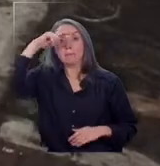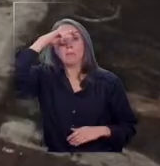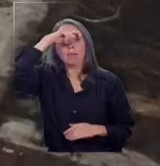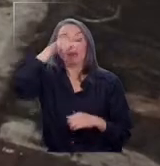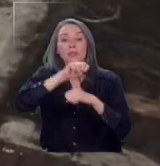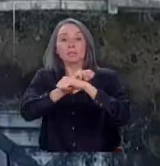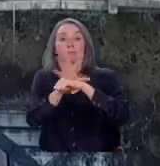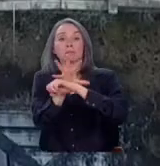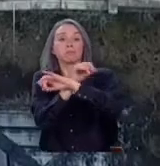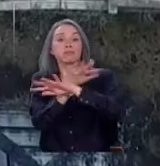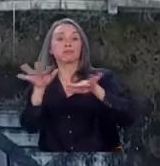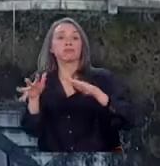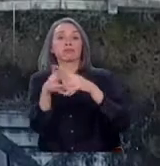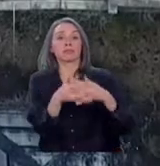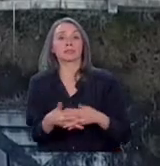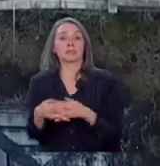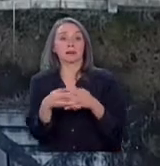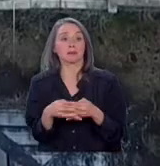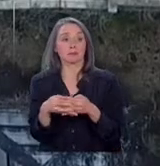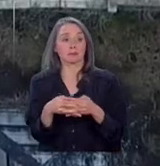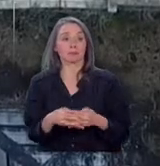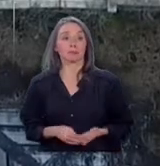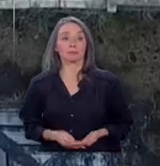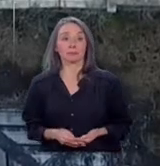pandemia en Estados Unidos